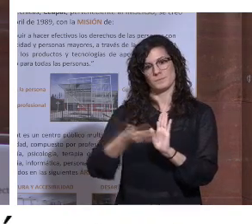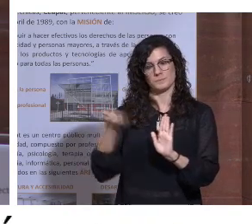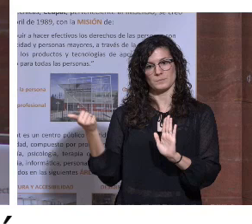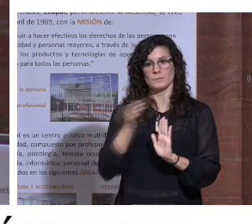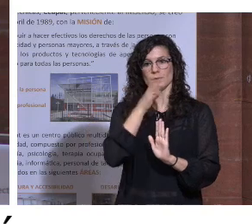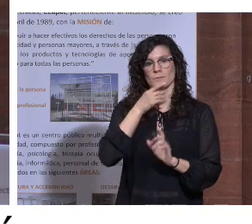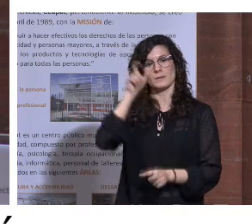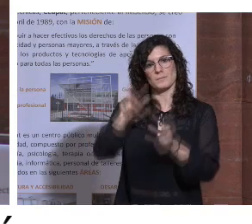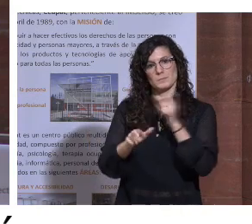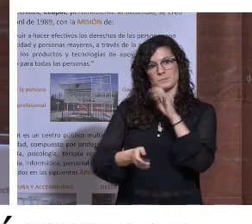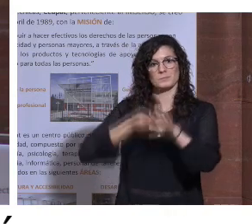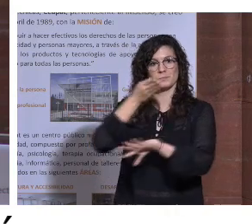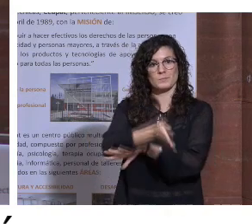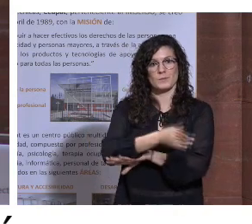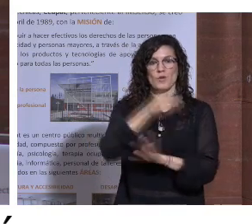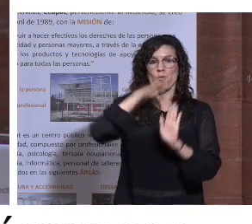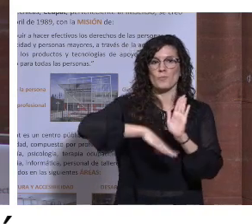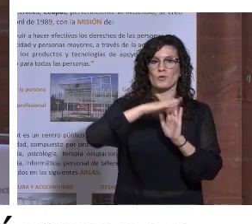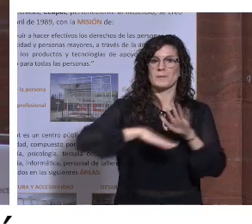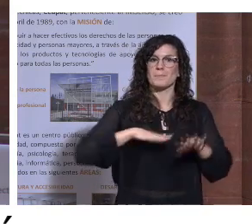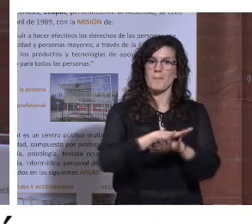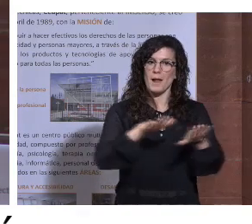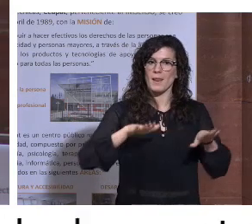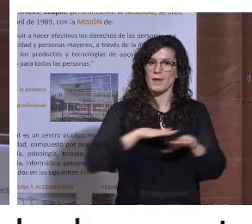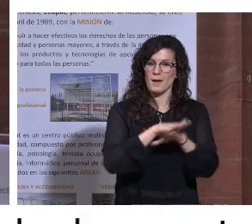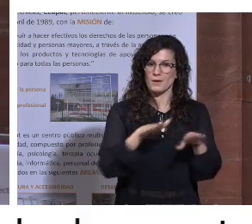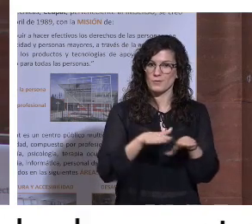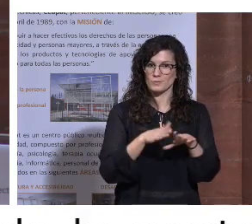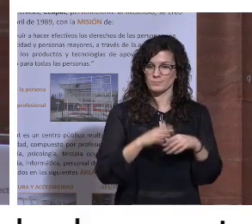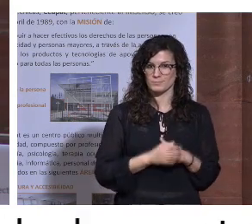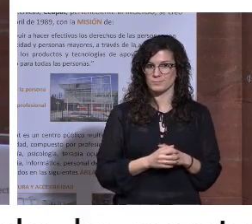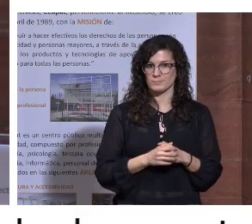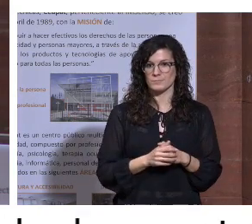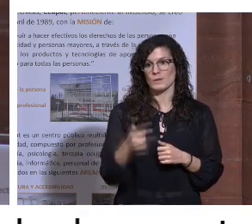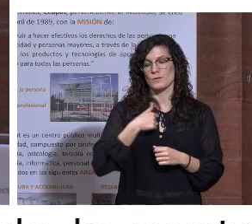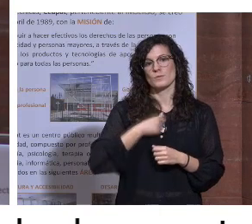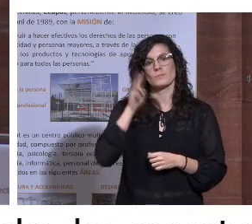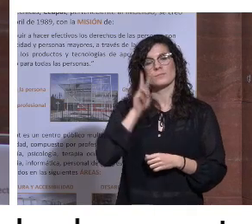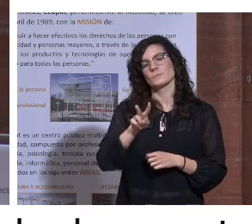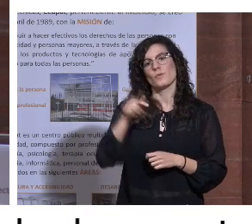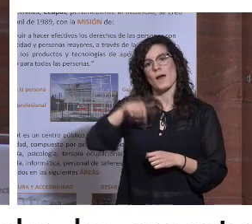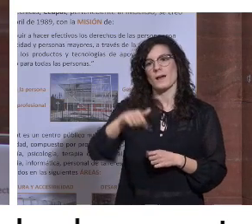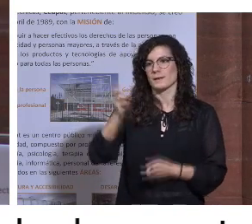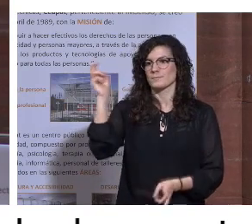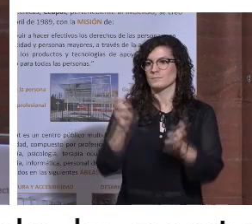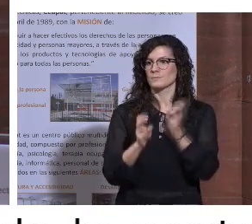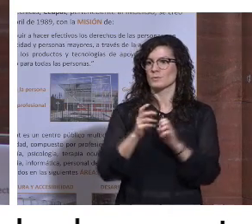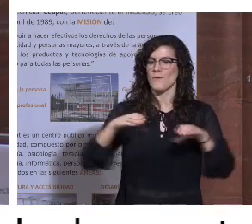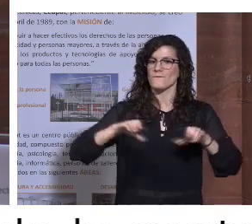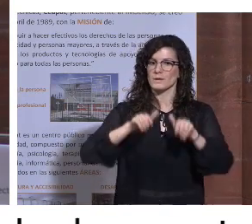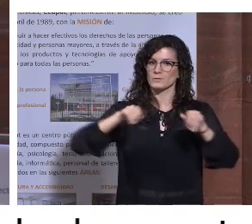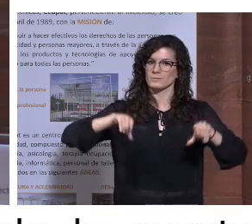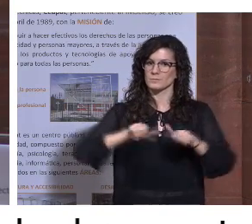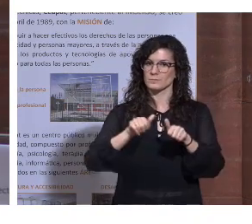a los programas de balnearios. Y a mí he visto que había un par de representantes de fisioterapeutas. Se nos quedó en un